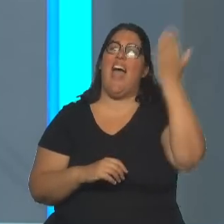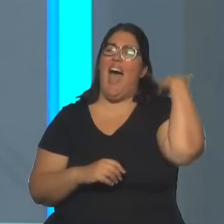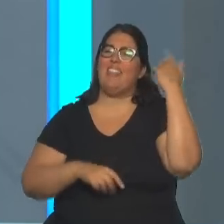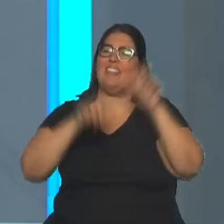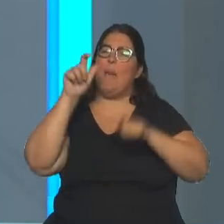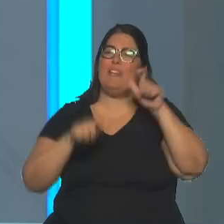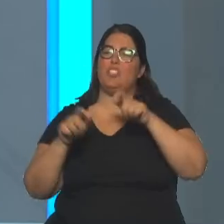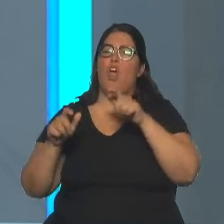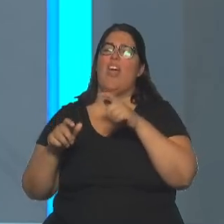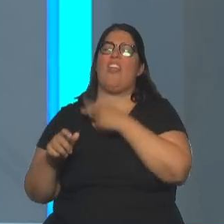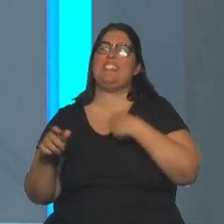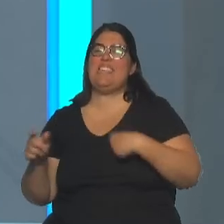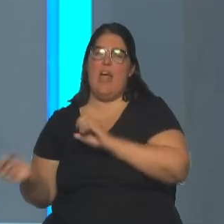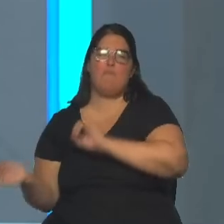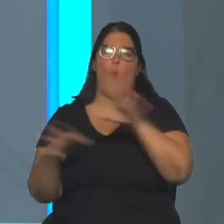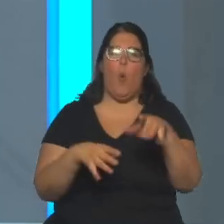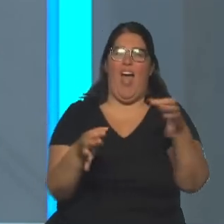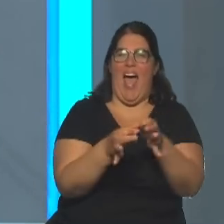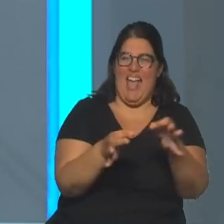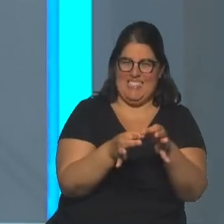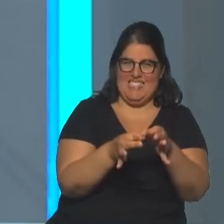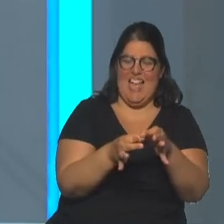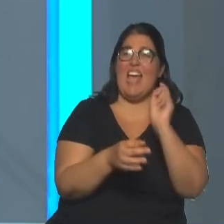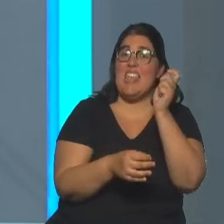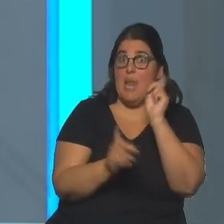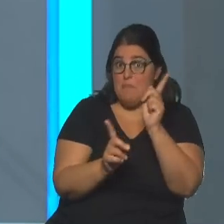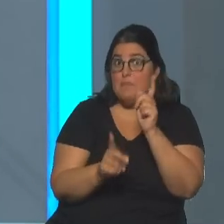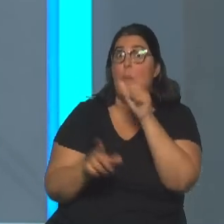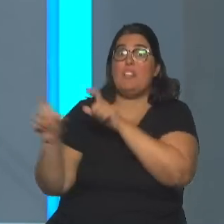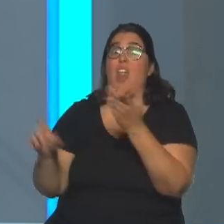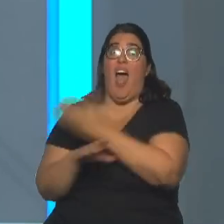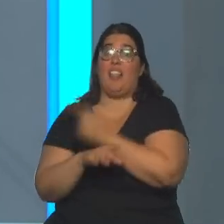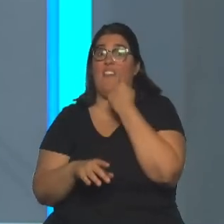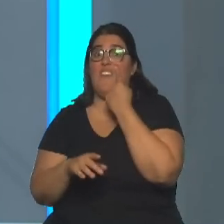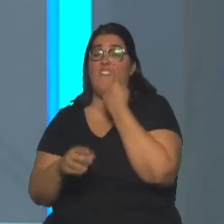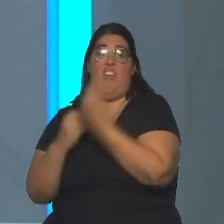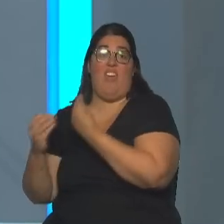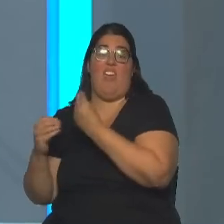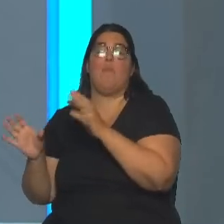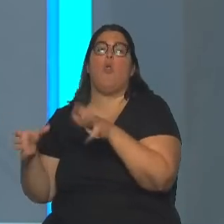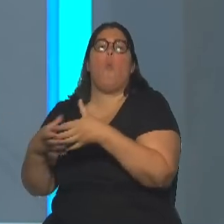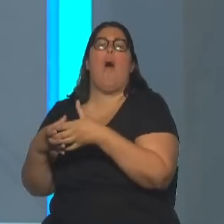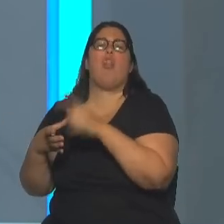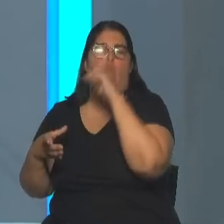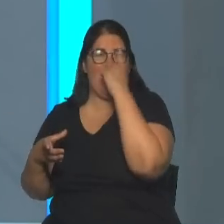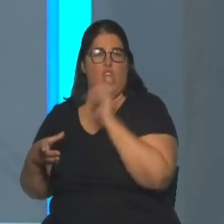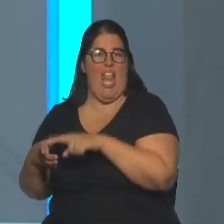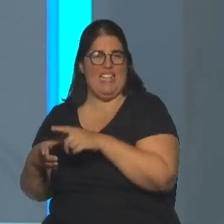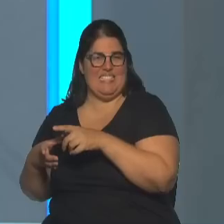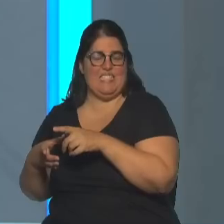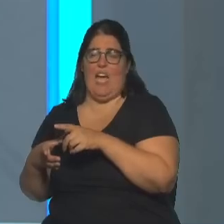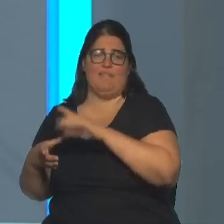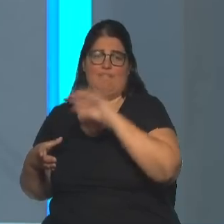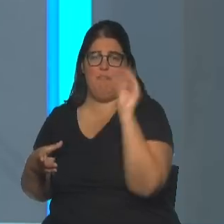a la isla fueron continentales que eran parte del bando nacionalista, que fueron derrotados